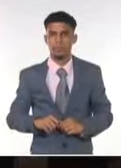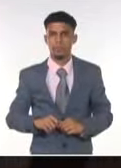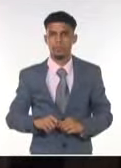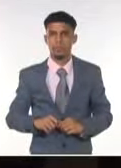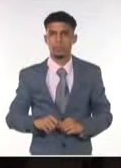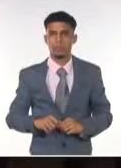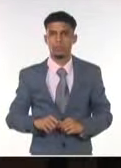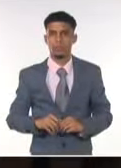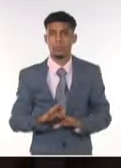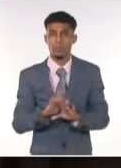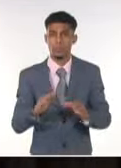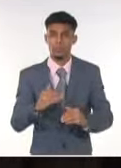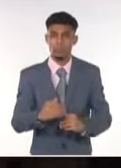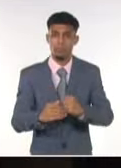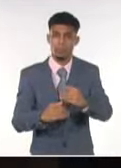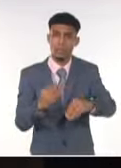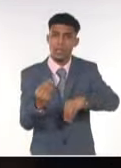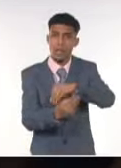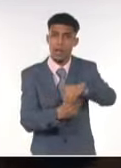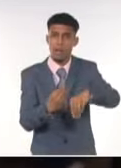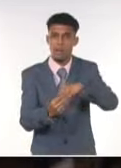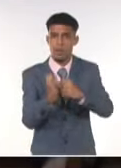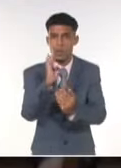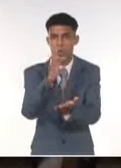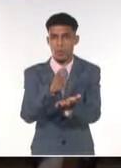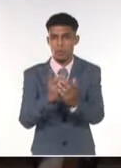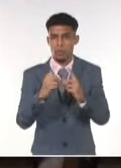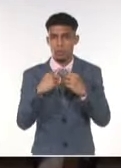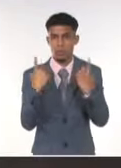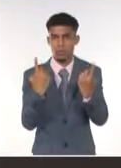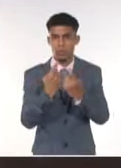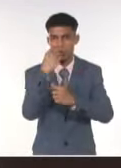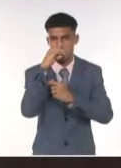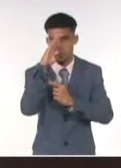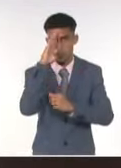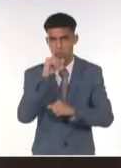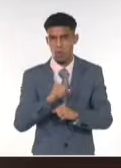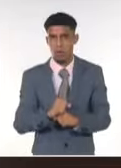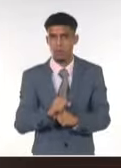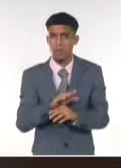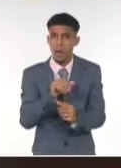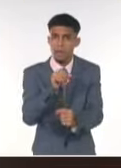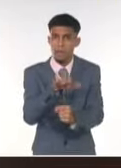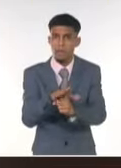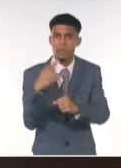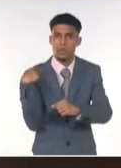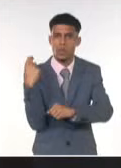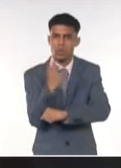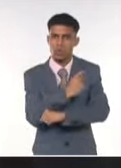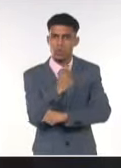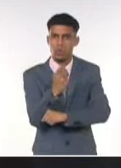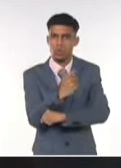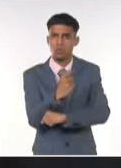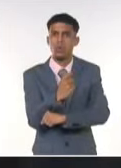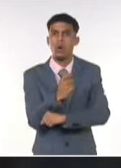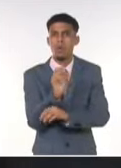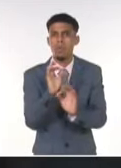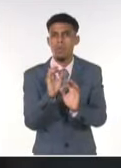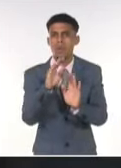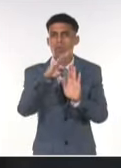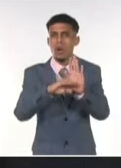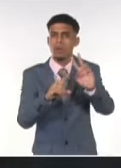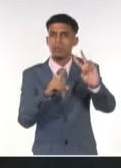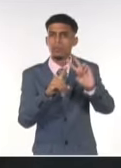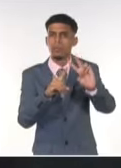al actual proceso de perfeccionamiento de la educación general en Cuba y a la marcha del recién iniciado curso escolar, dedicó su espacio a la 10ª